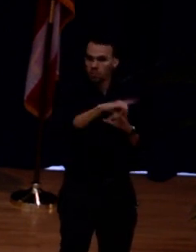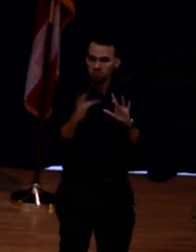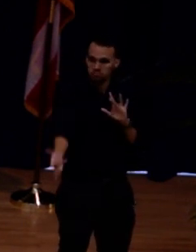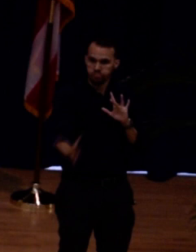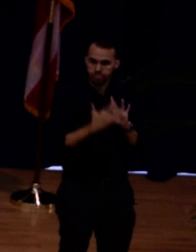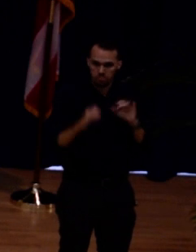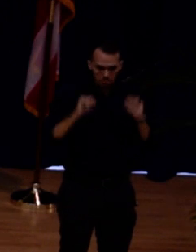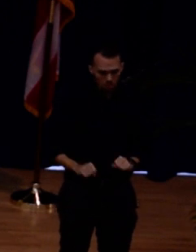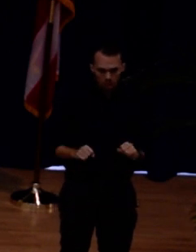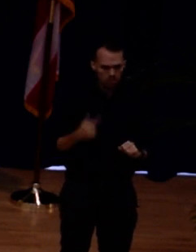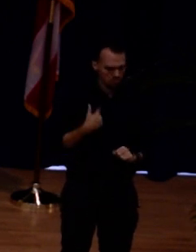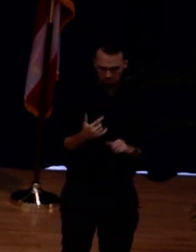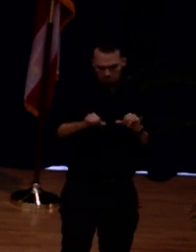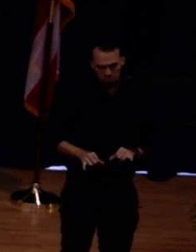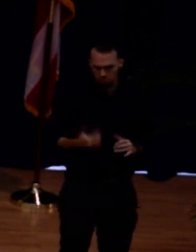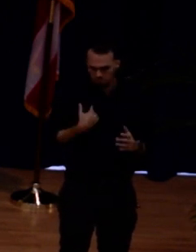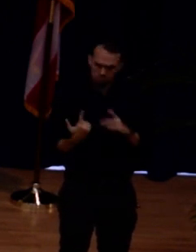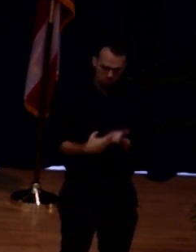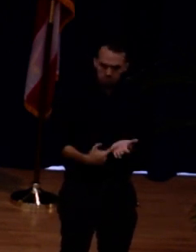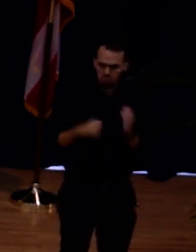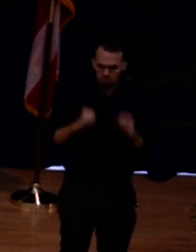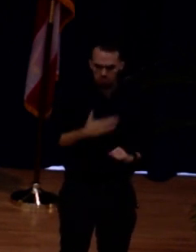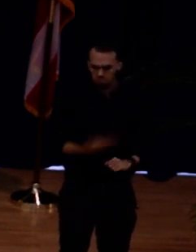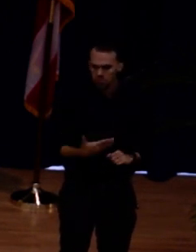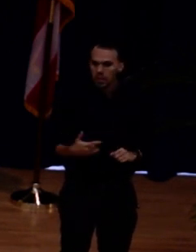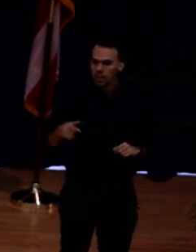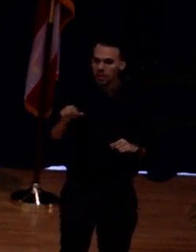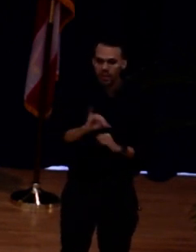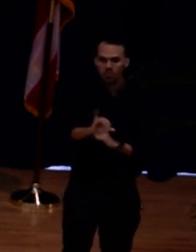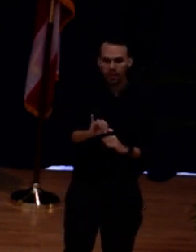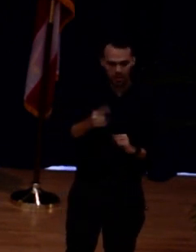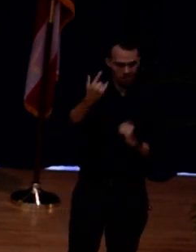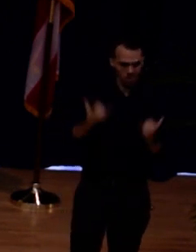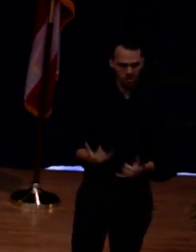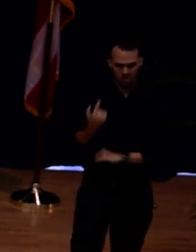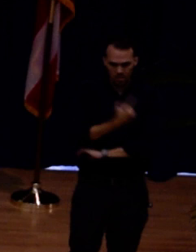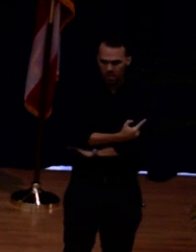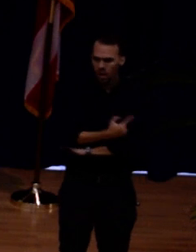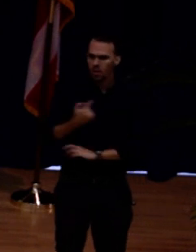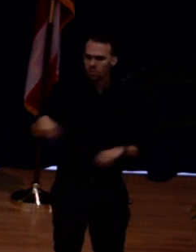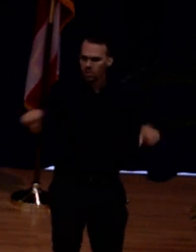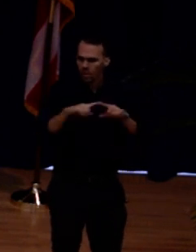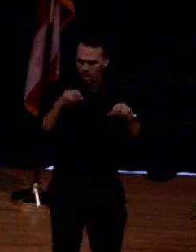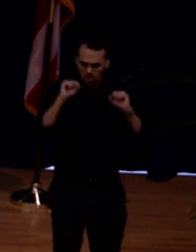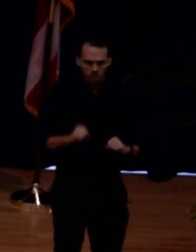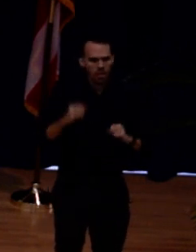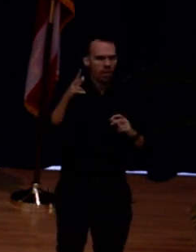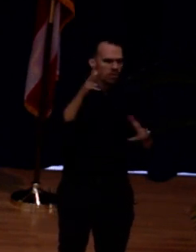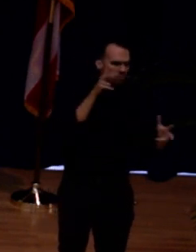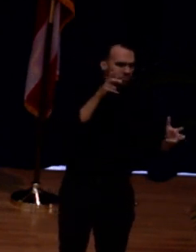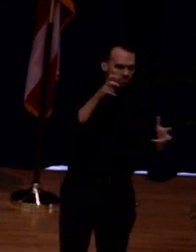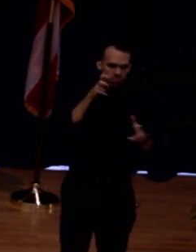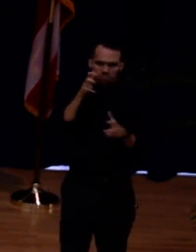temas. Y lo último, ¿verdad?, que cierro es que en el día de hoy van a tener una oportunidad de escuchar mucha información,